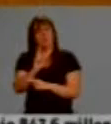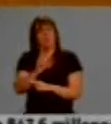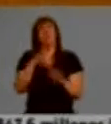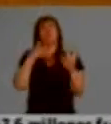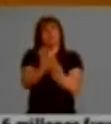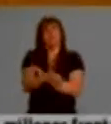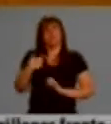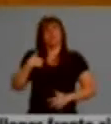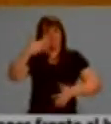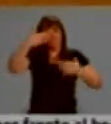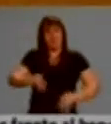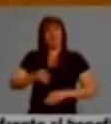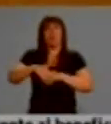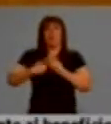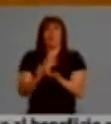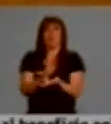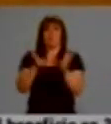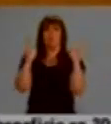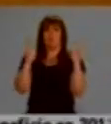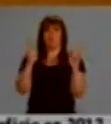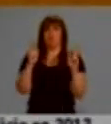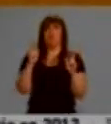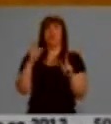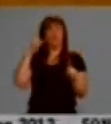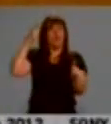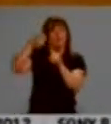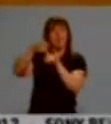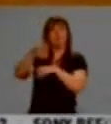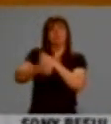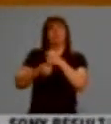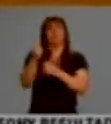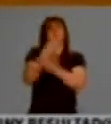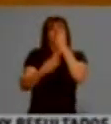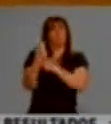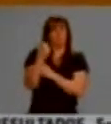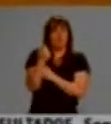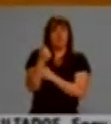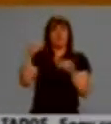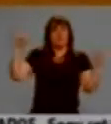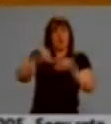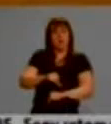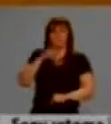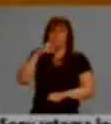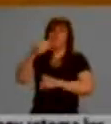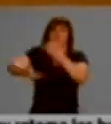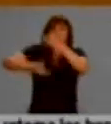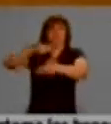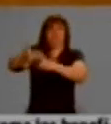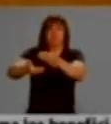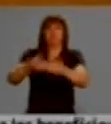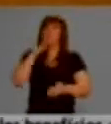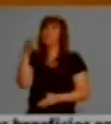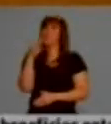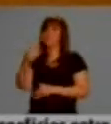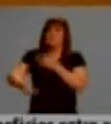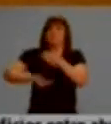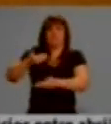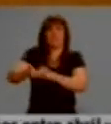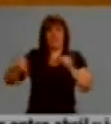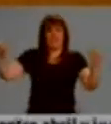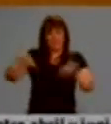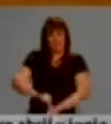democracia. Para salir de la crisis económica, pero de verdad, hay que superar la crisis política, la crisis que está en